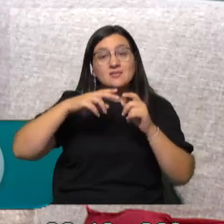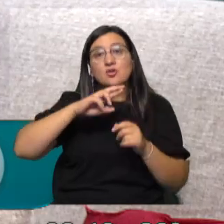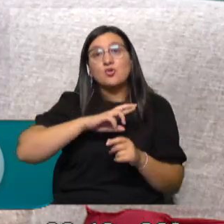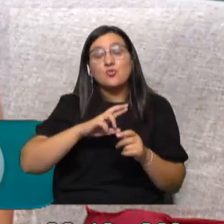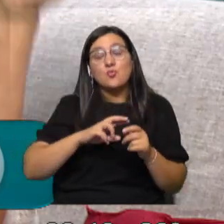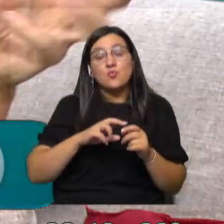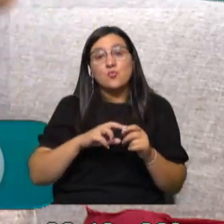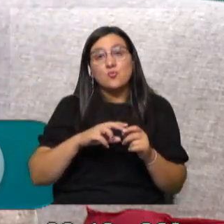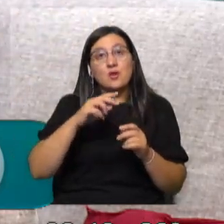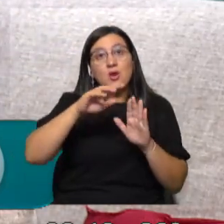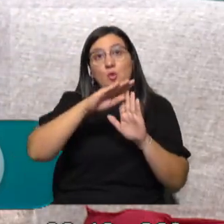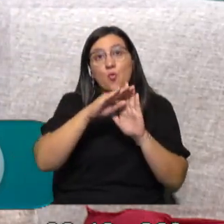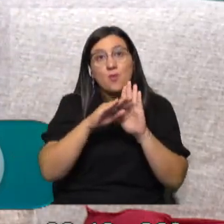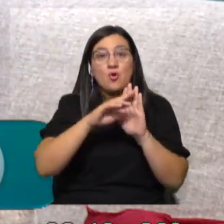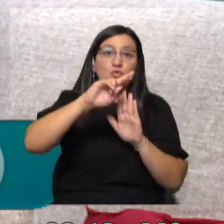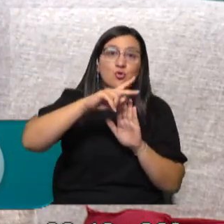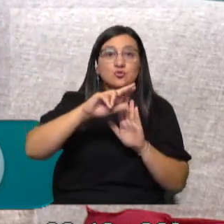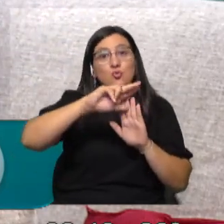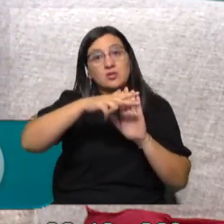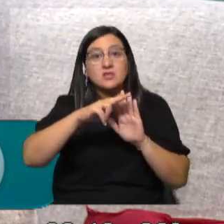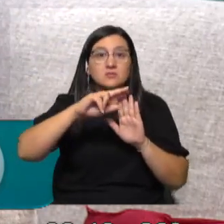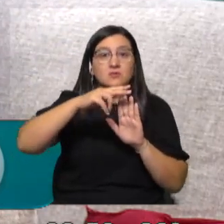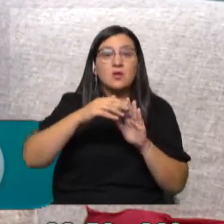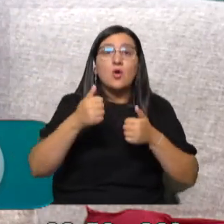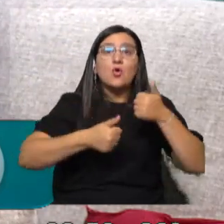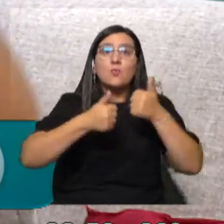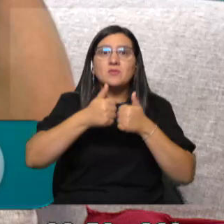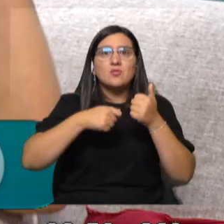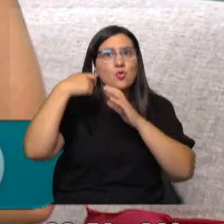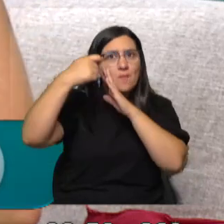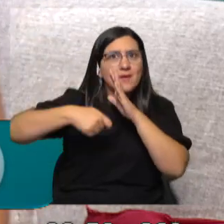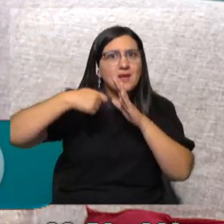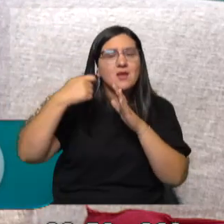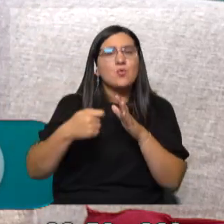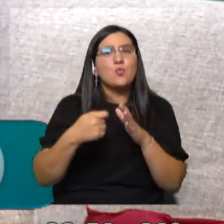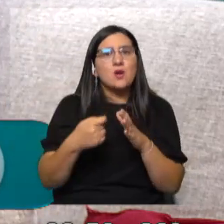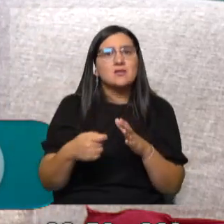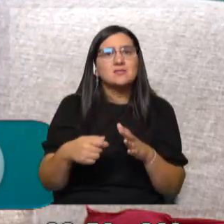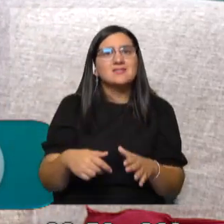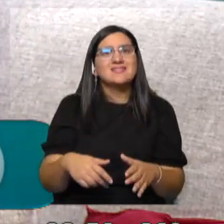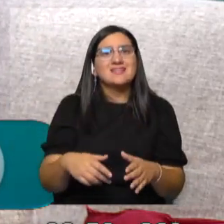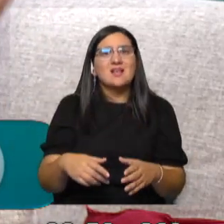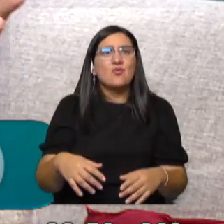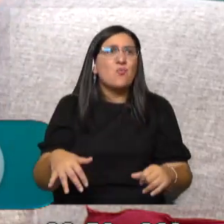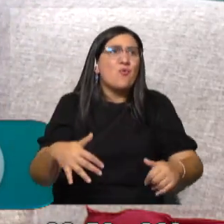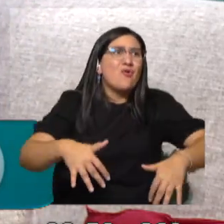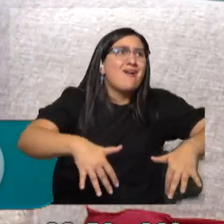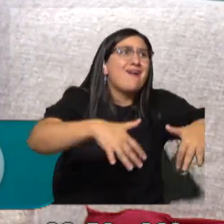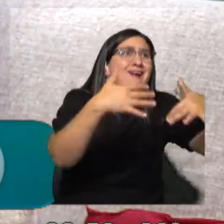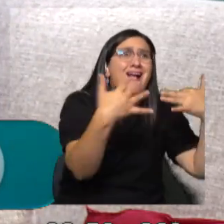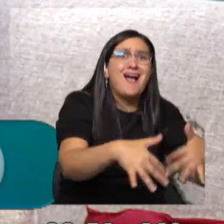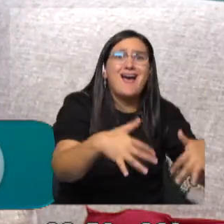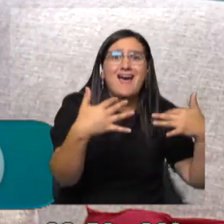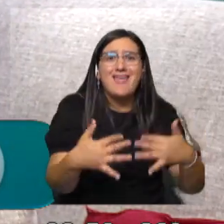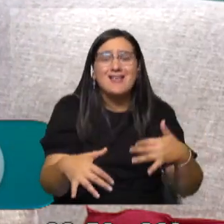mundo, en el top 2, en el top 3, que yo... compitiendo con películas con grandes estudios dedicados a los efectos. Claro.